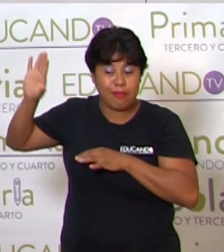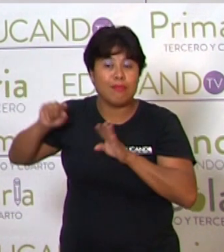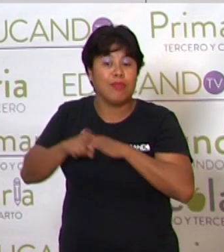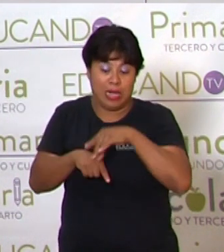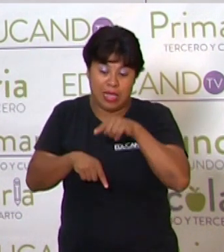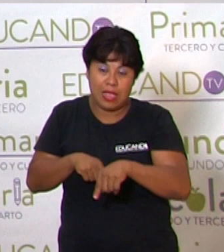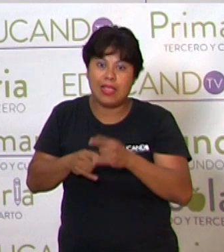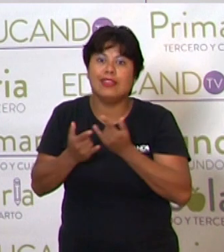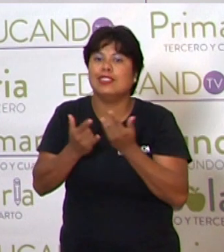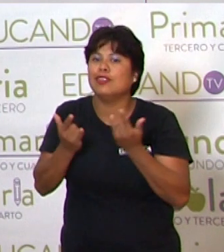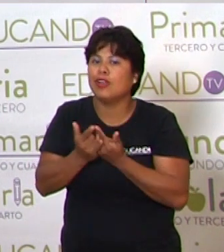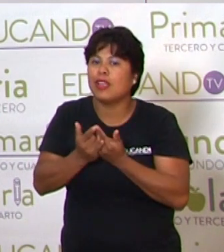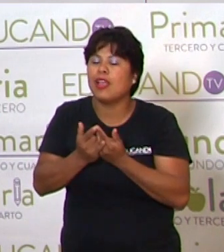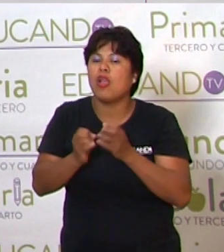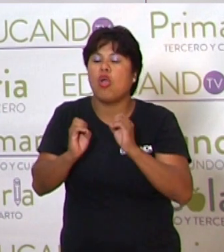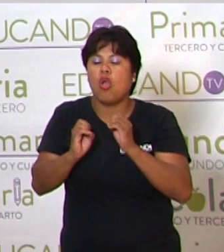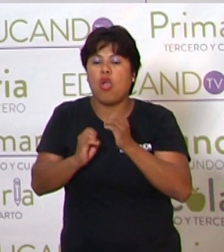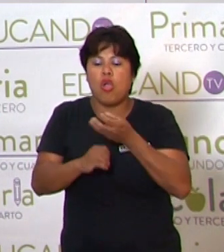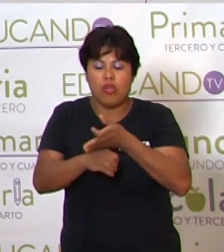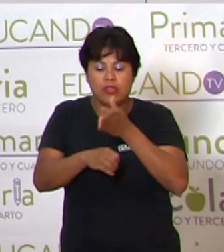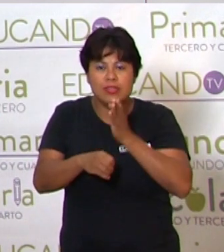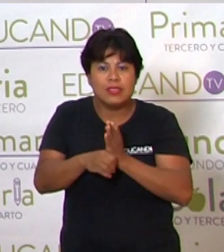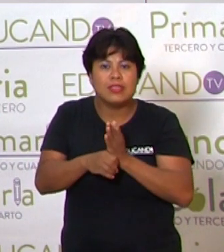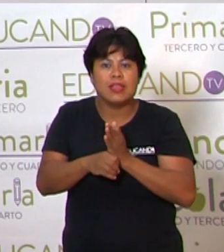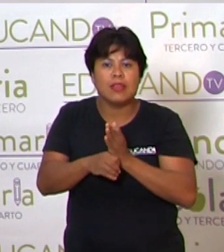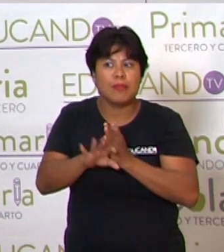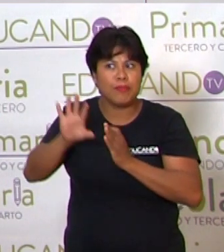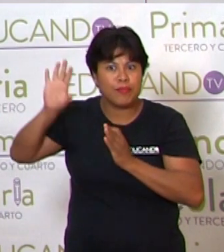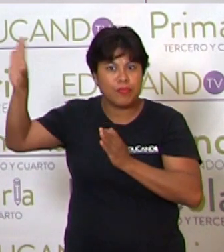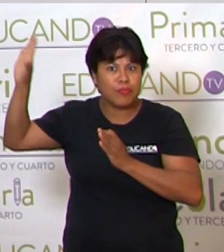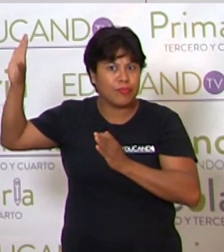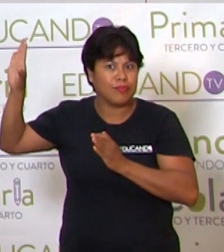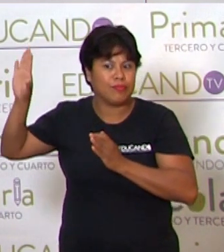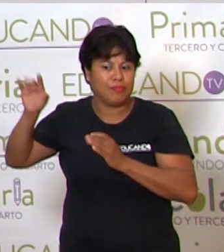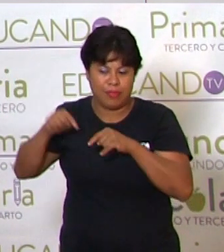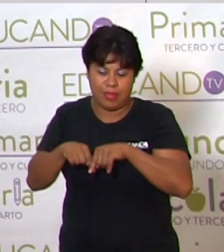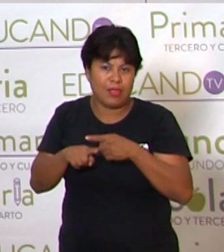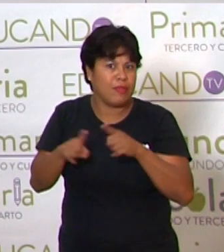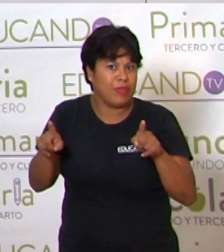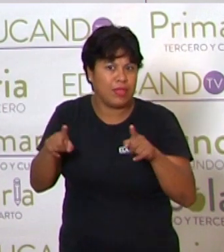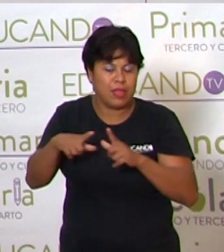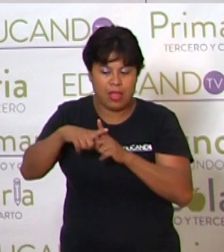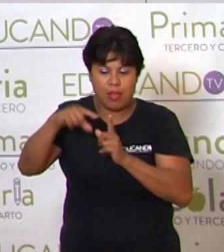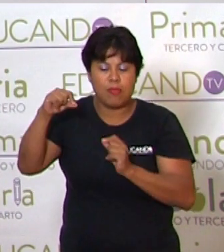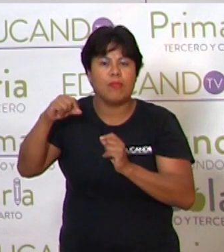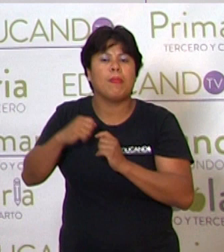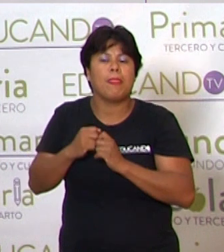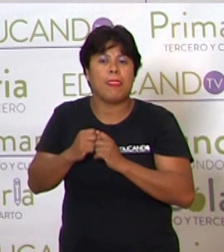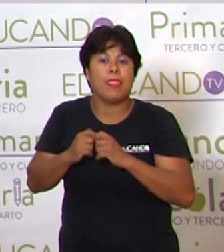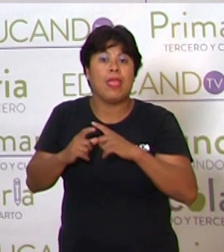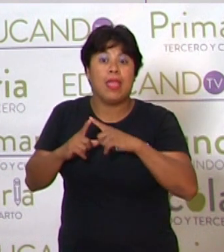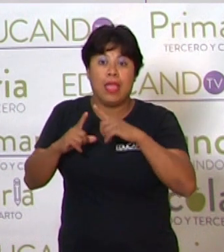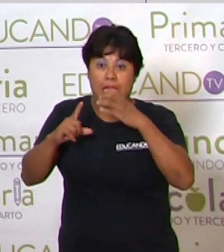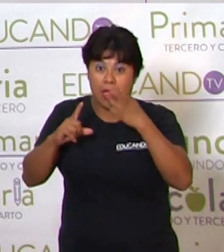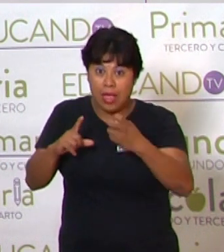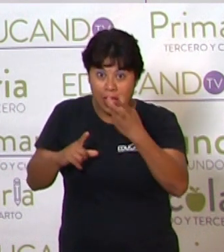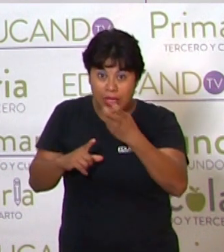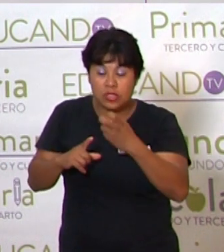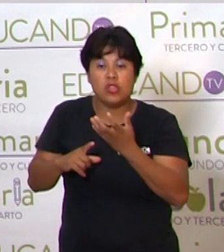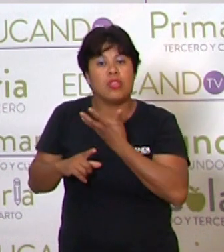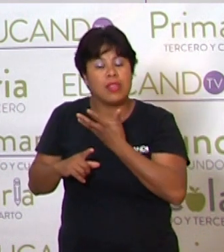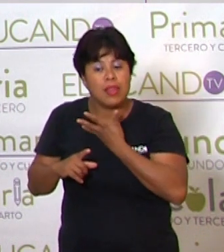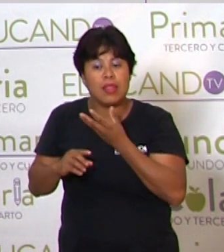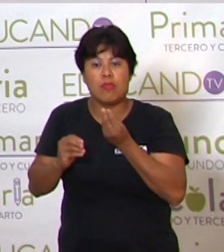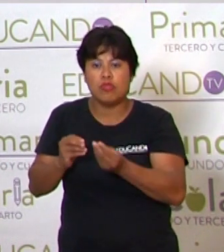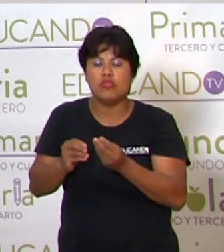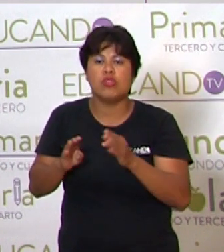porque acuérdense que esa es una historieta o un cómic oriental. Entonces, eso ha atraído mucho